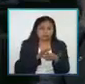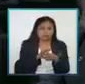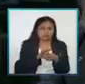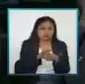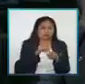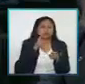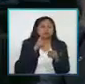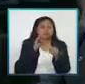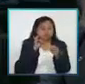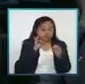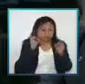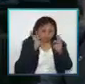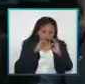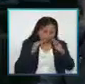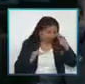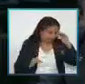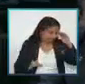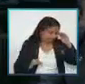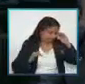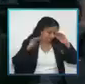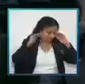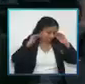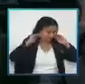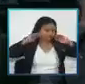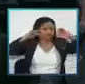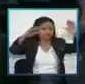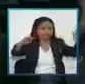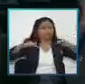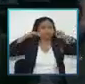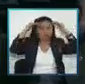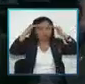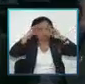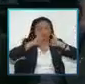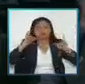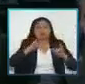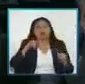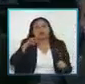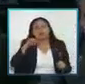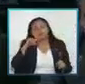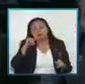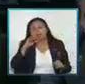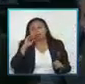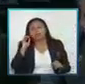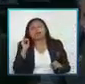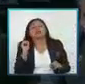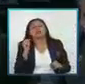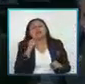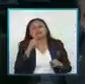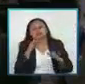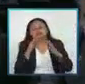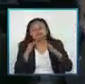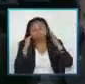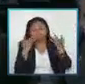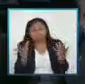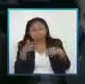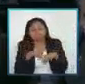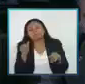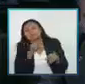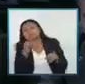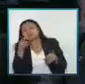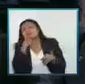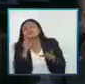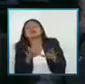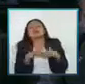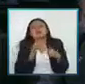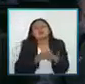de talla como los magistrados. ¿Y quiénes otros integran esta comisión